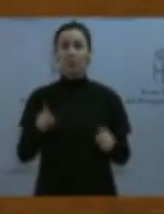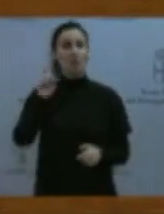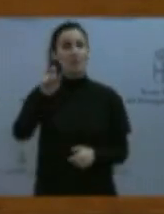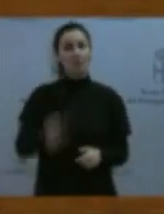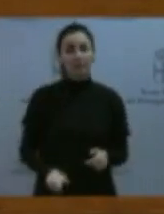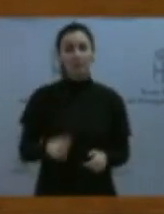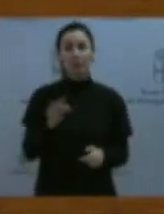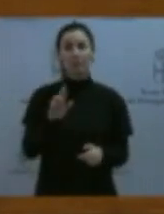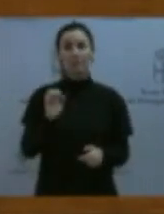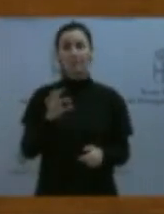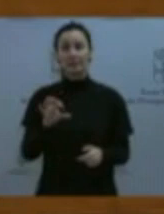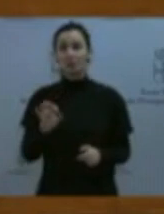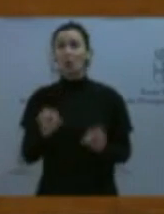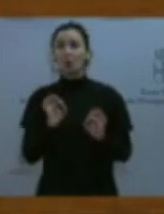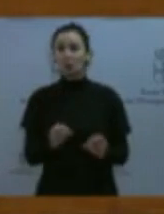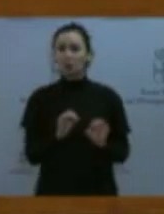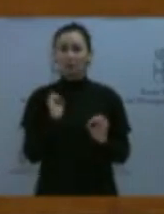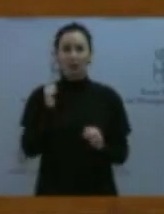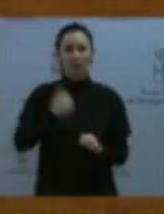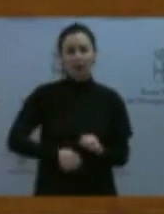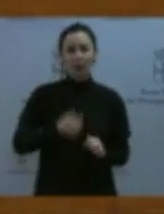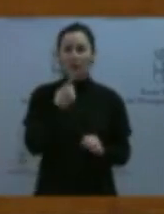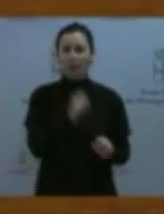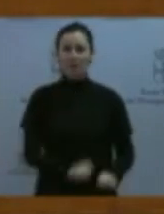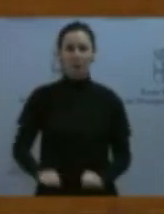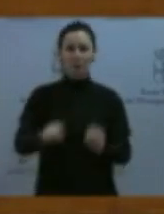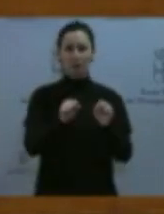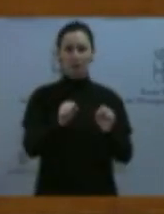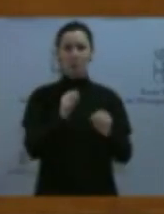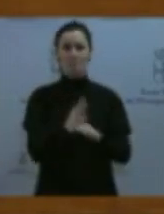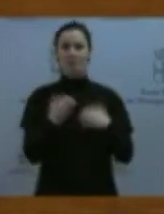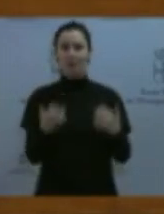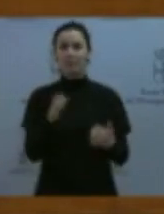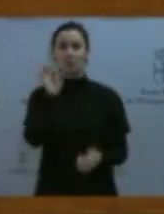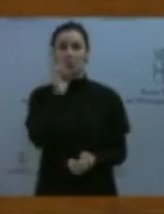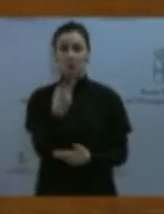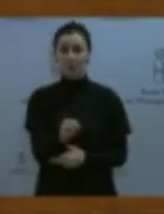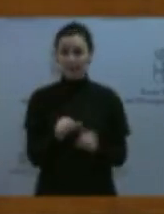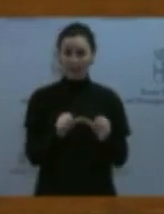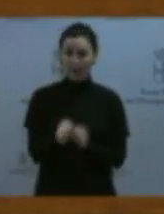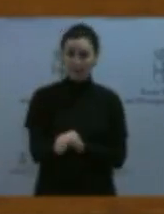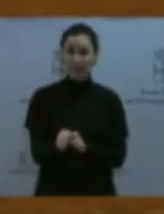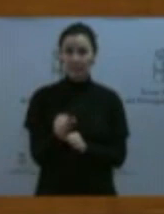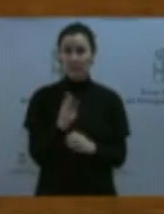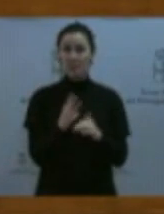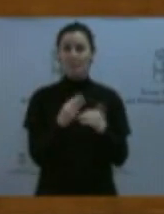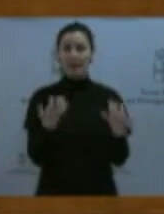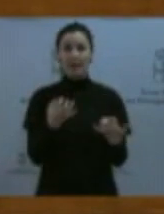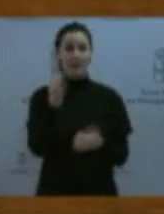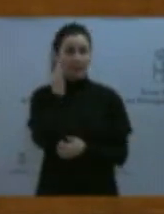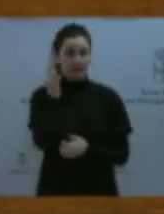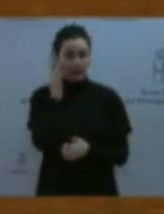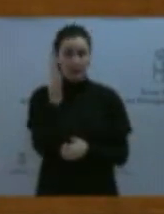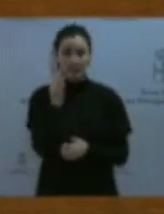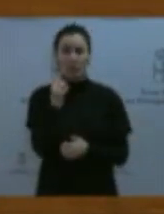protección de los parlamentarios y a partir del siglo XX también de las parlamentarias frente a las amenazas que podían provenir de la corona,